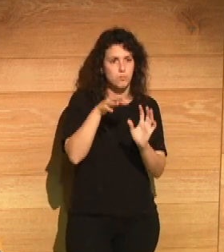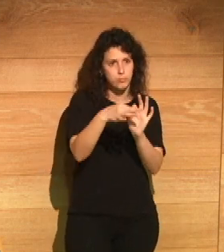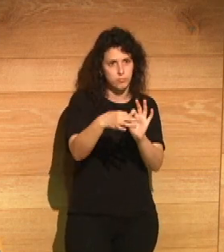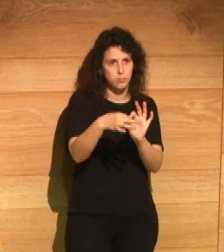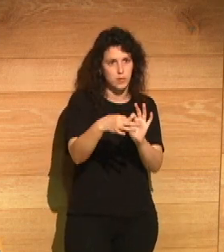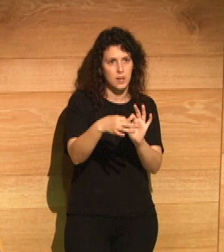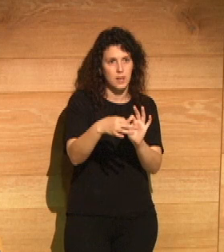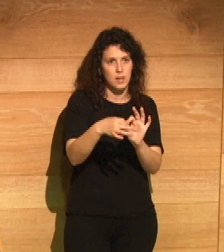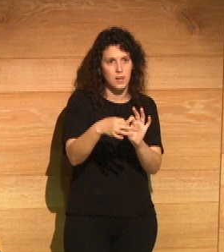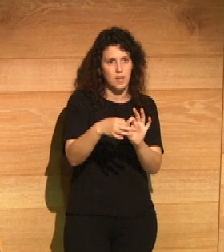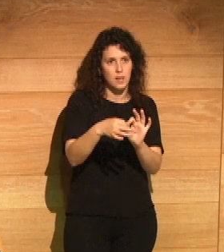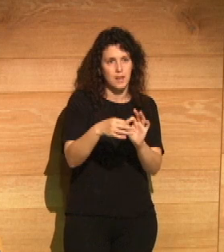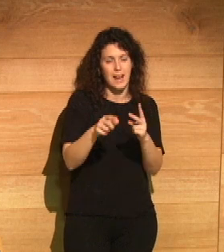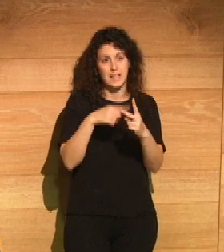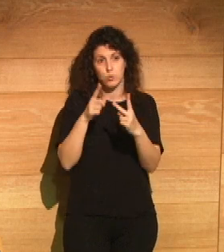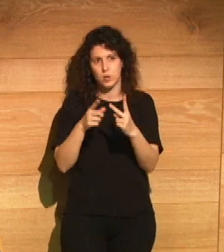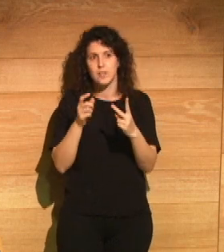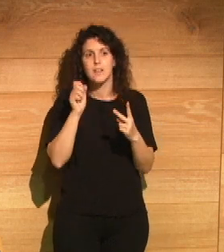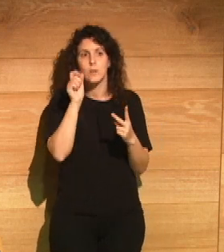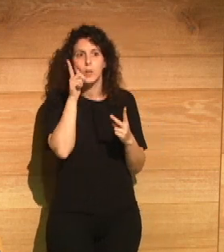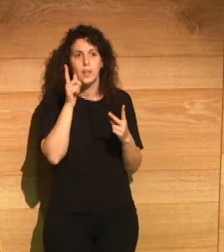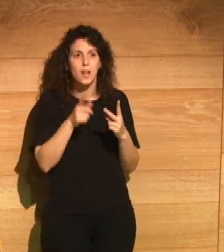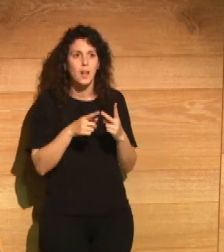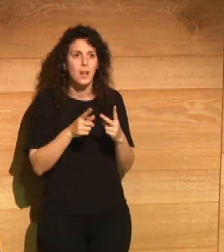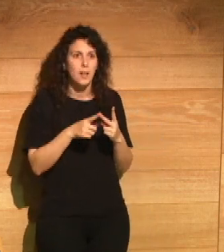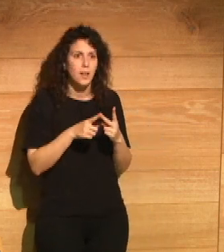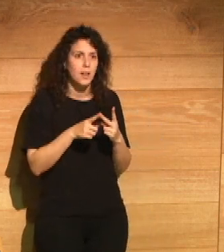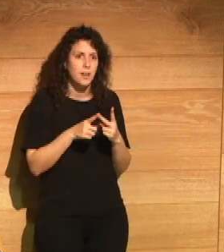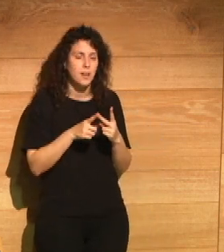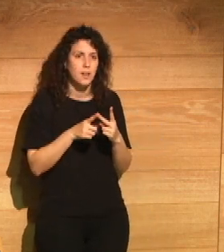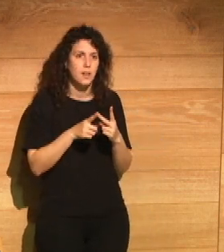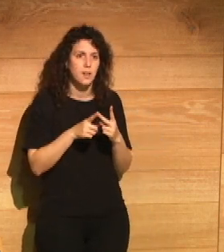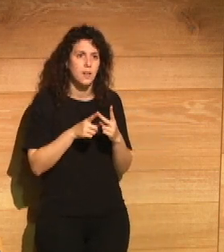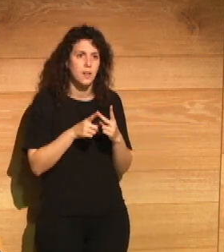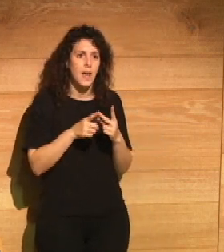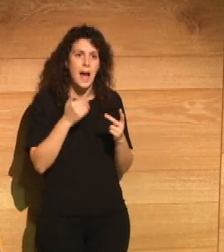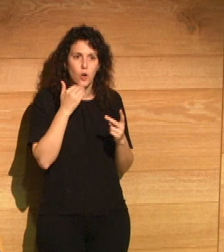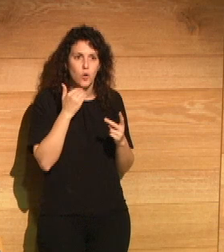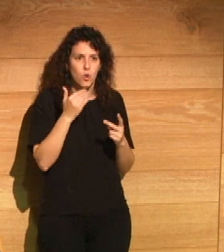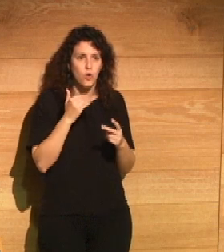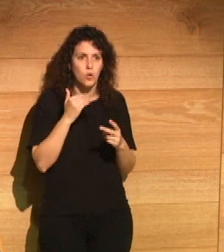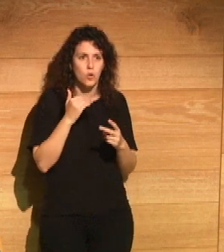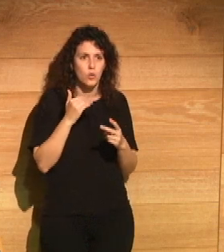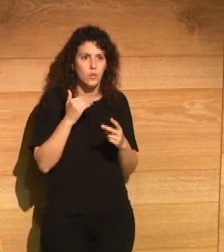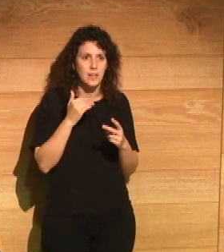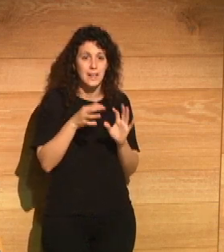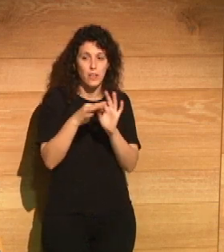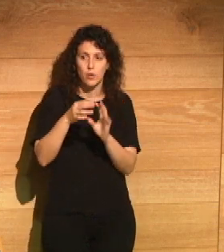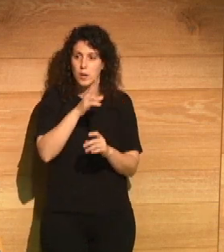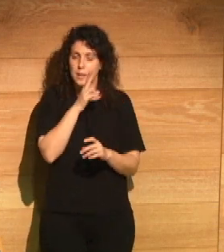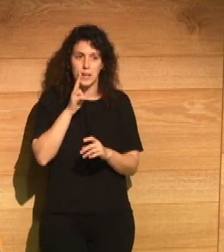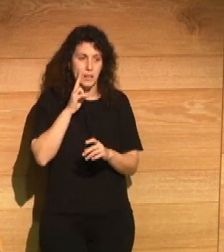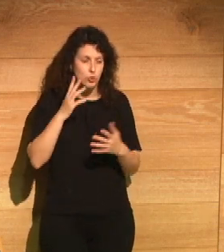con la segunda cosa que me di cuenta y es que me habían engañado completamente sobre la maternidad, que todo lo que me habían